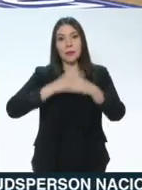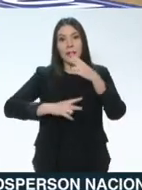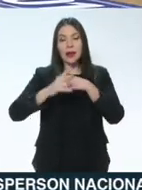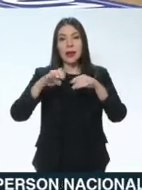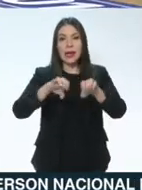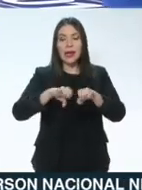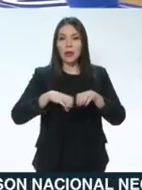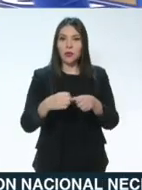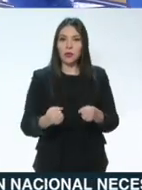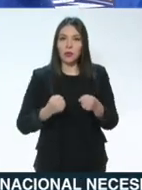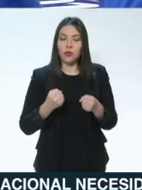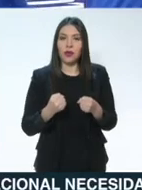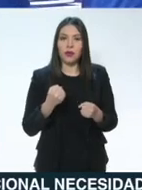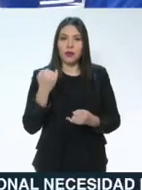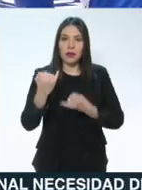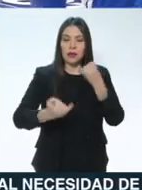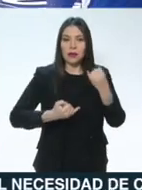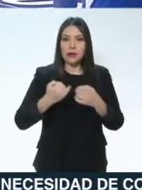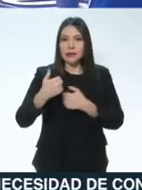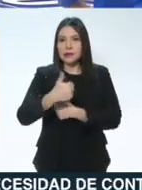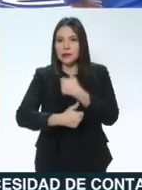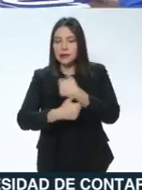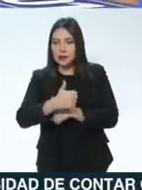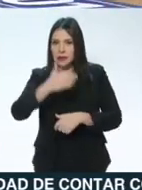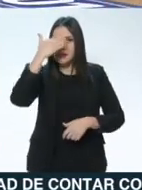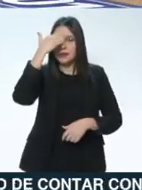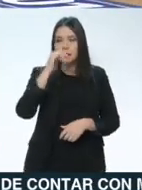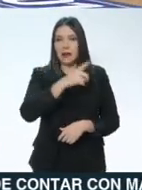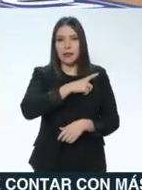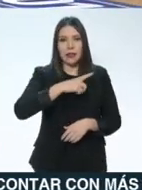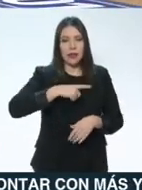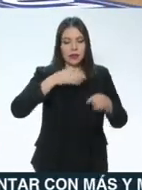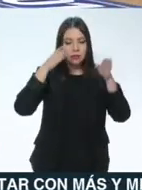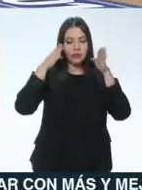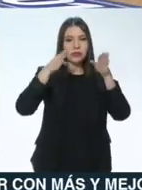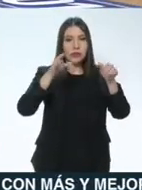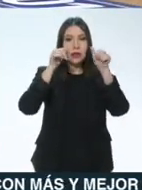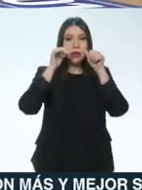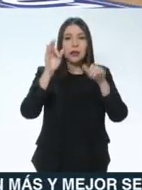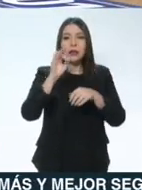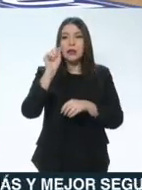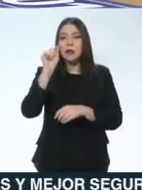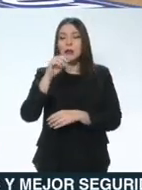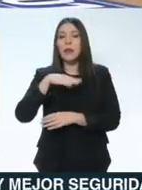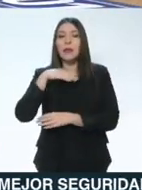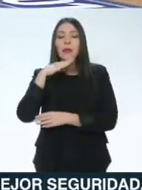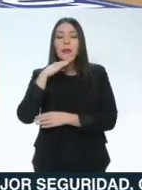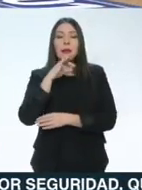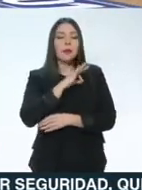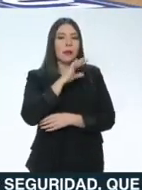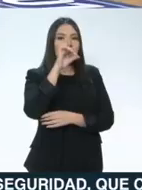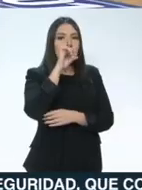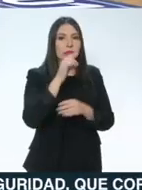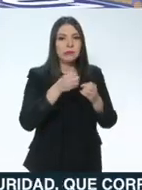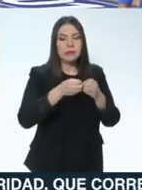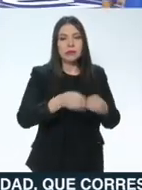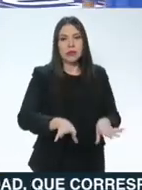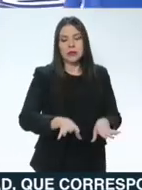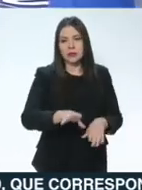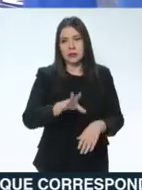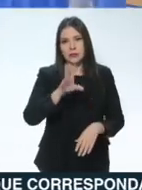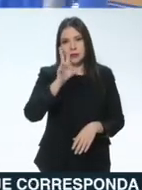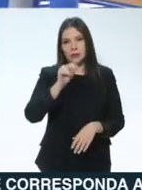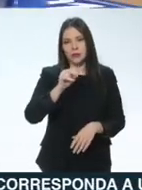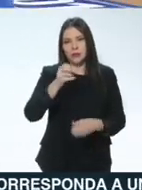también y que vamos a tener que salir súper concentrados porque un despiste que tengamos en un día pues puede que nos cueste